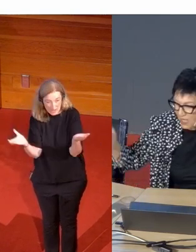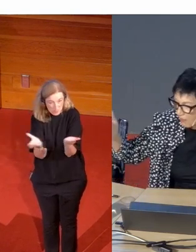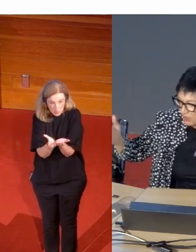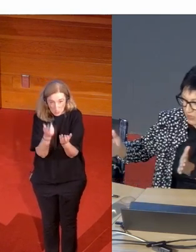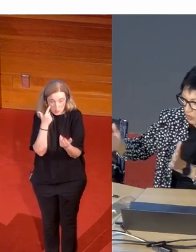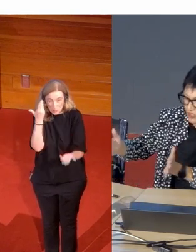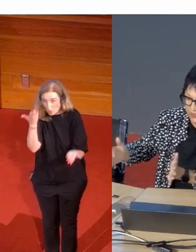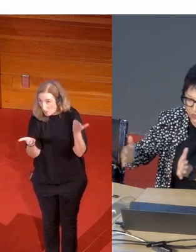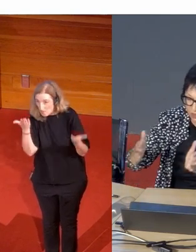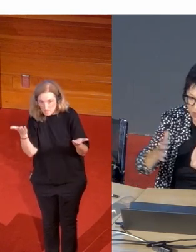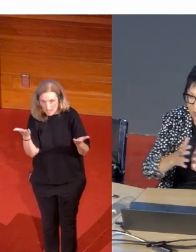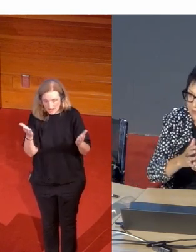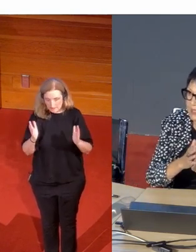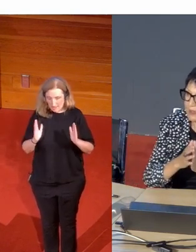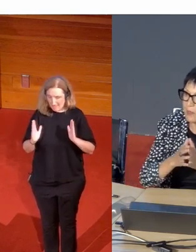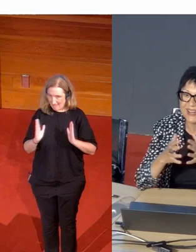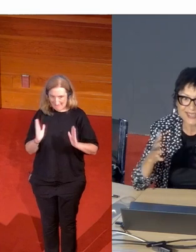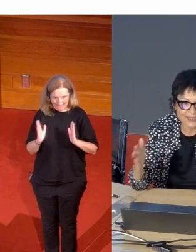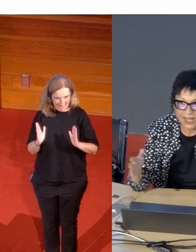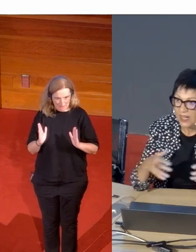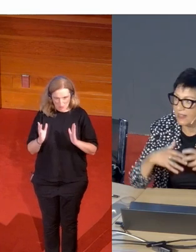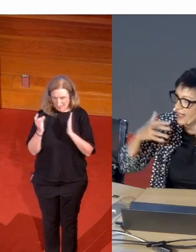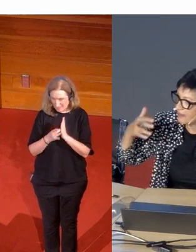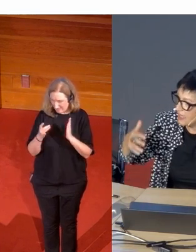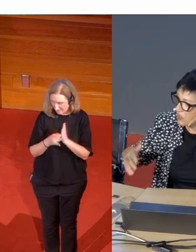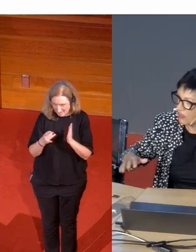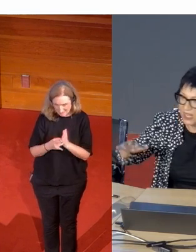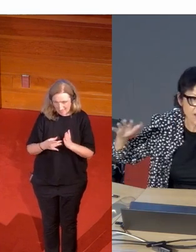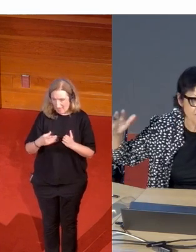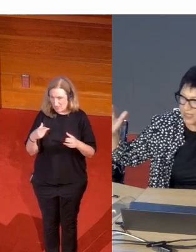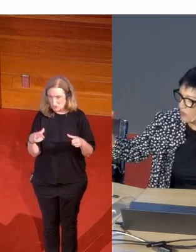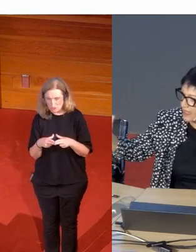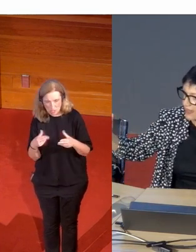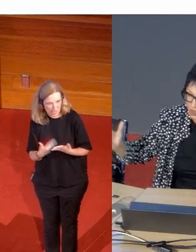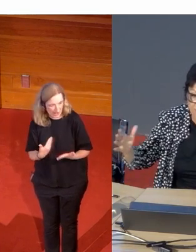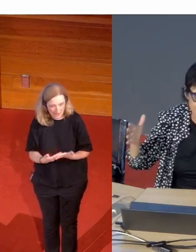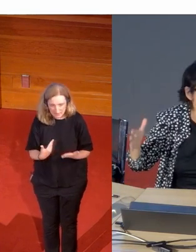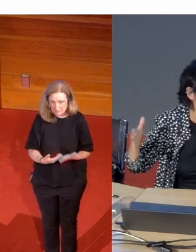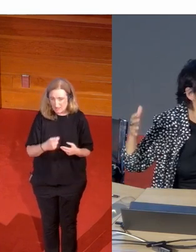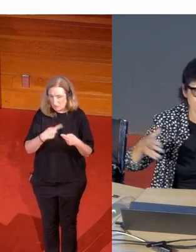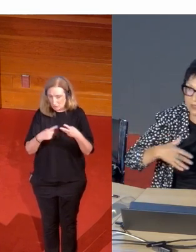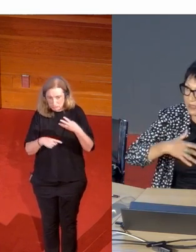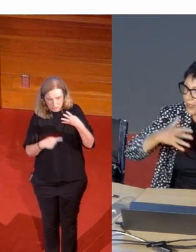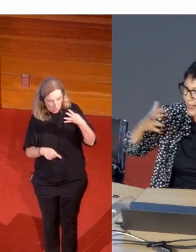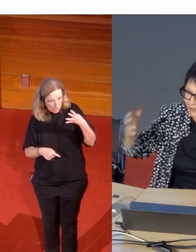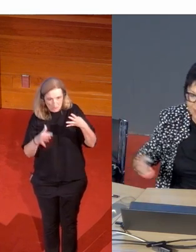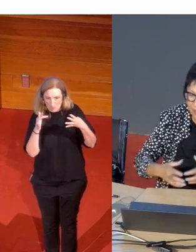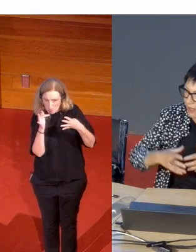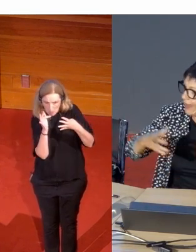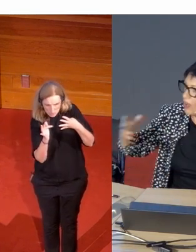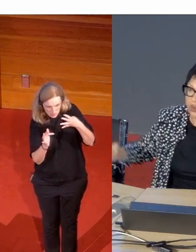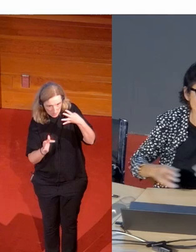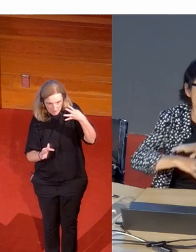que haya vivido los años de de bienestar y de garantías sociales y una serie de cosas que sean y de